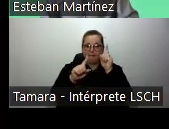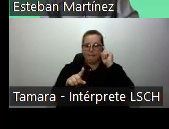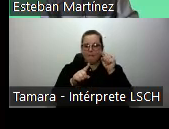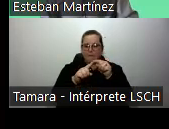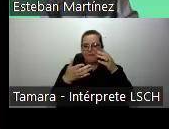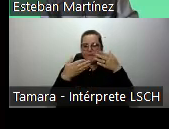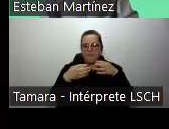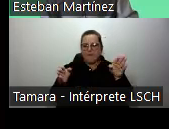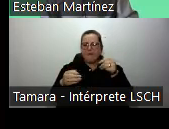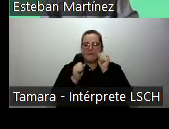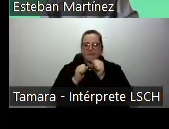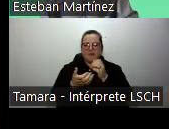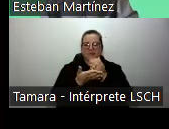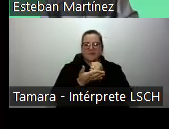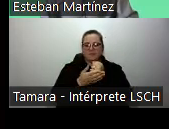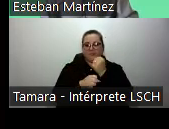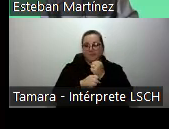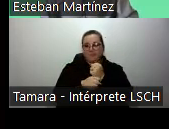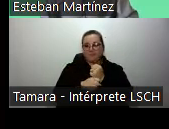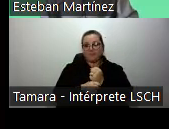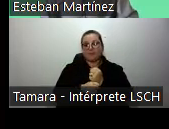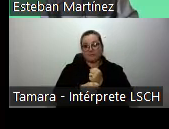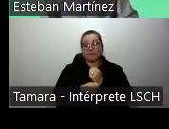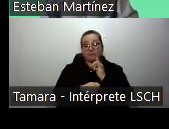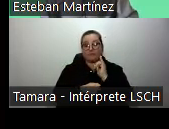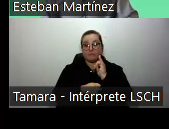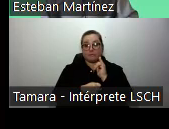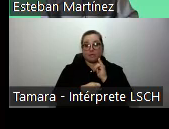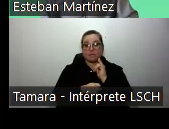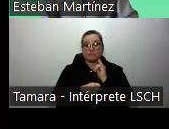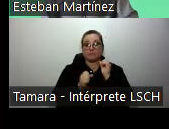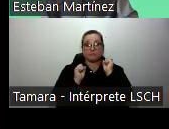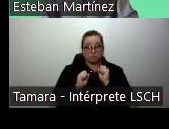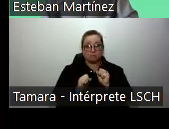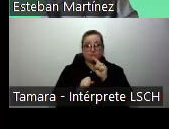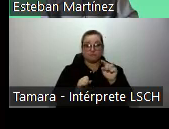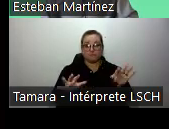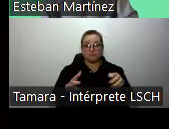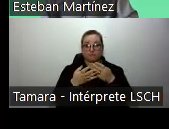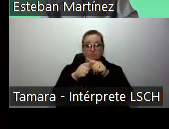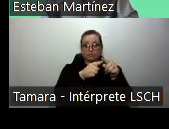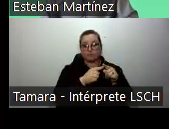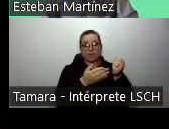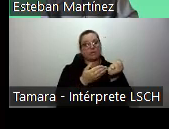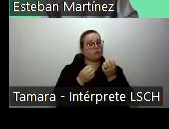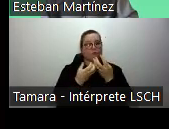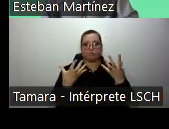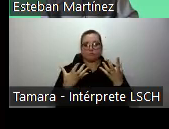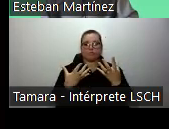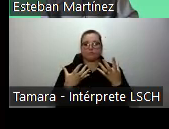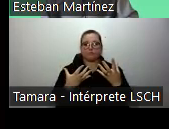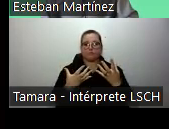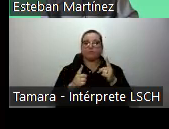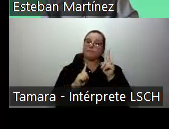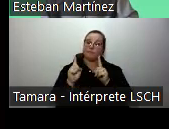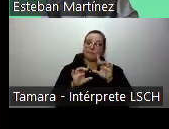Y te puedes proponer encontrar trabajo Sí la verdad es que hoy en día se puede las redes sociales ayudan mucho y algo que